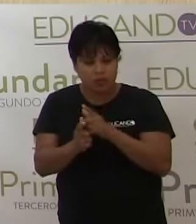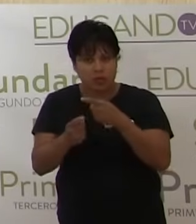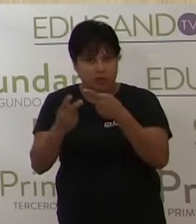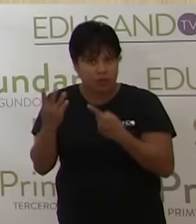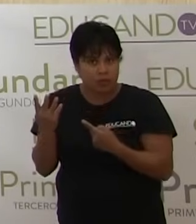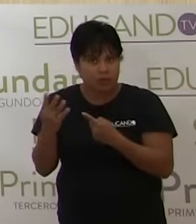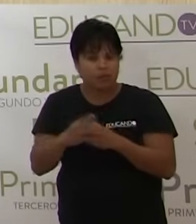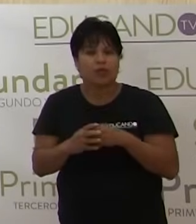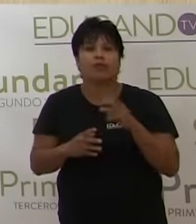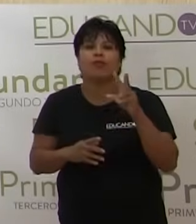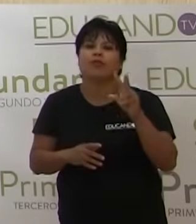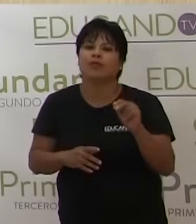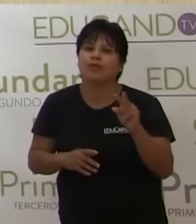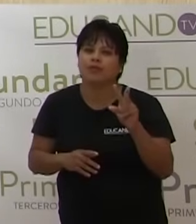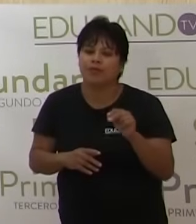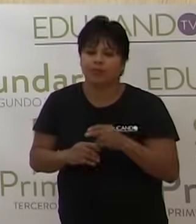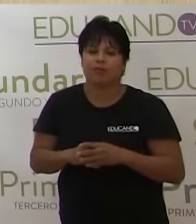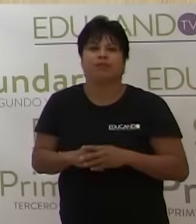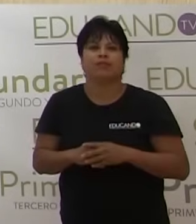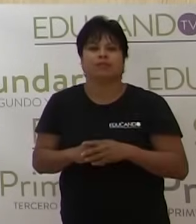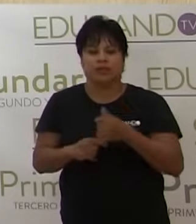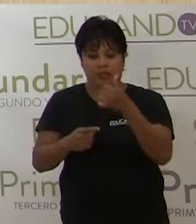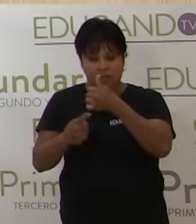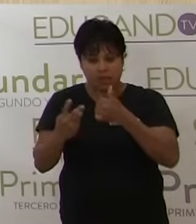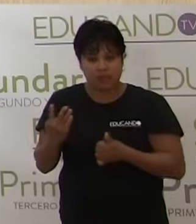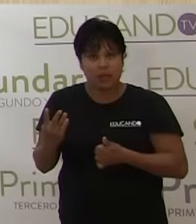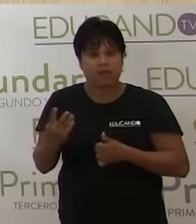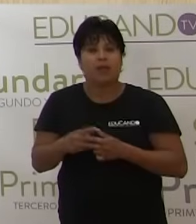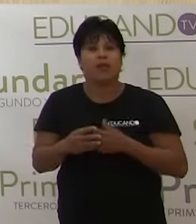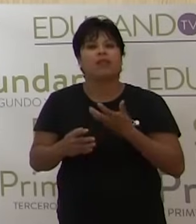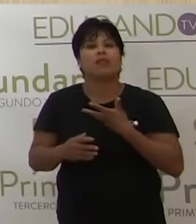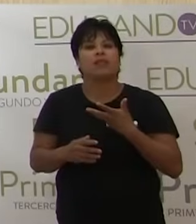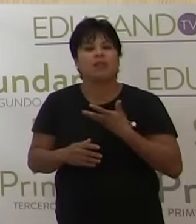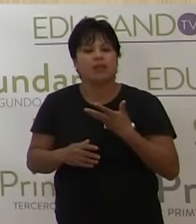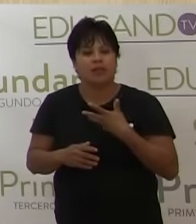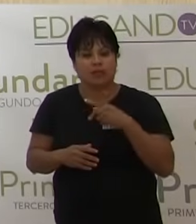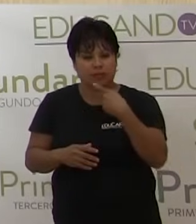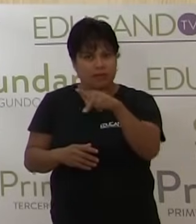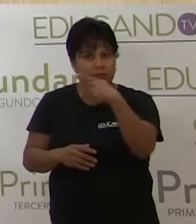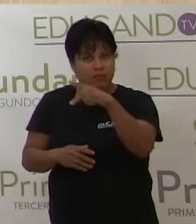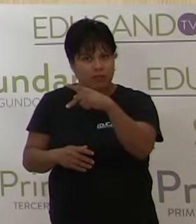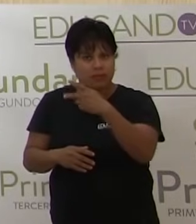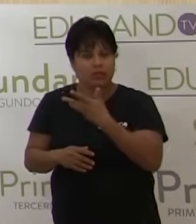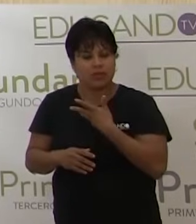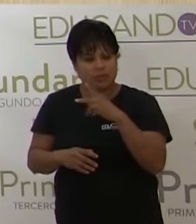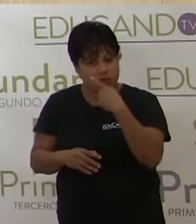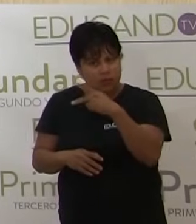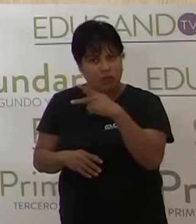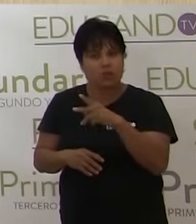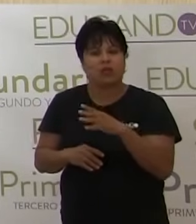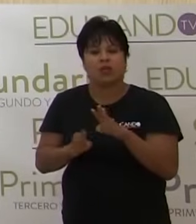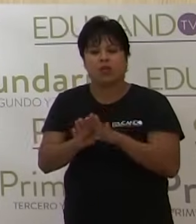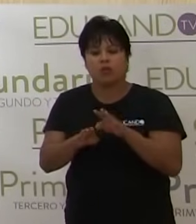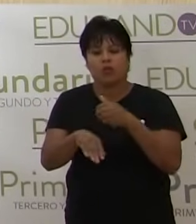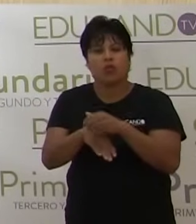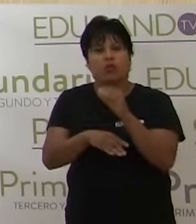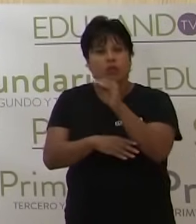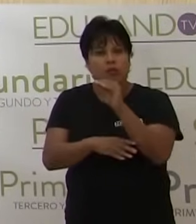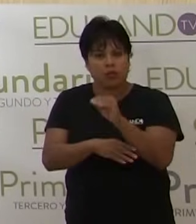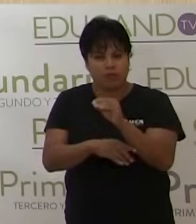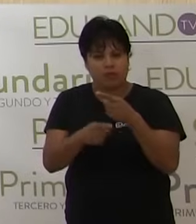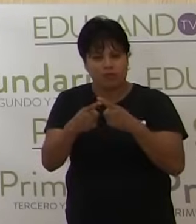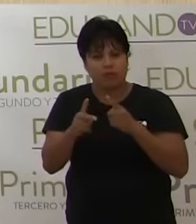elementos no cada elemento tiene su propio cada número tiene su propia representación de